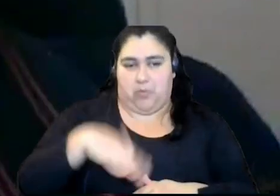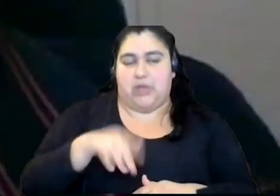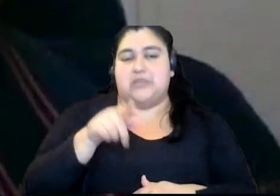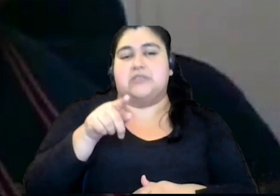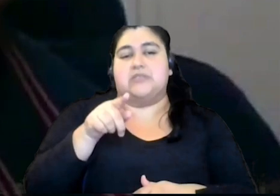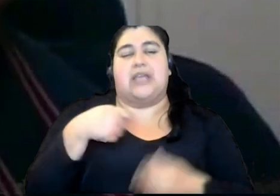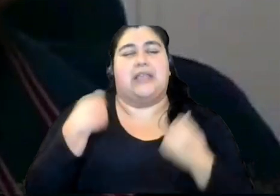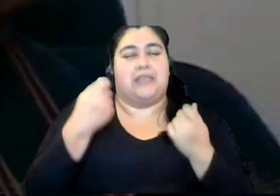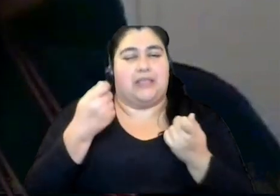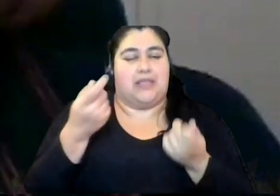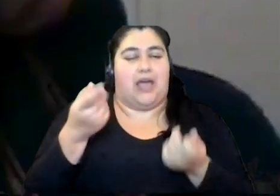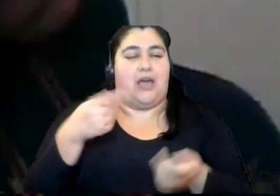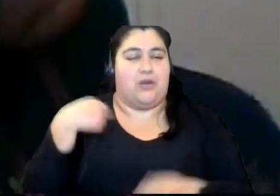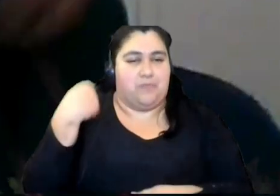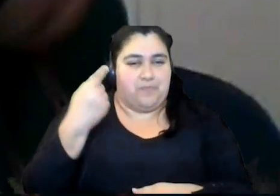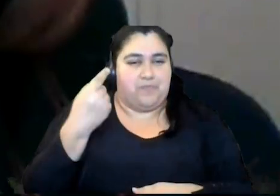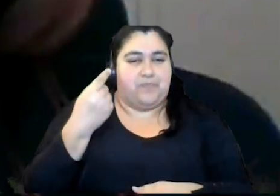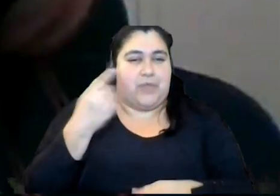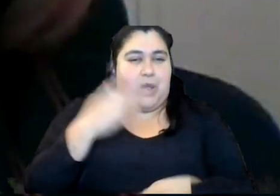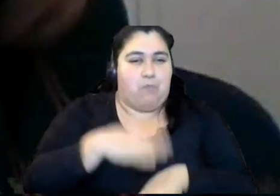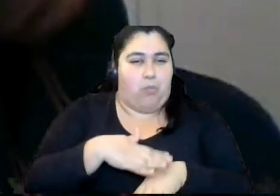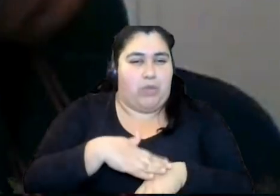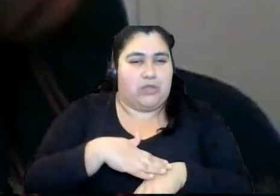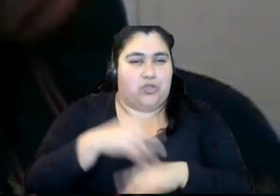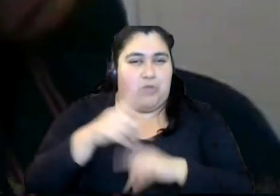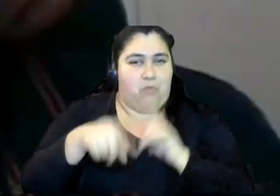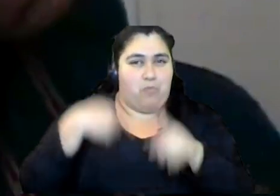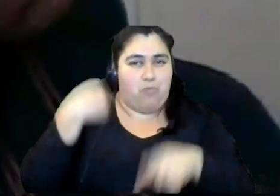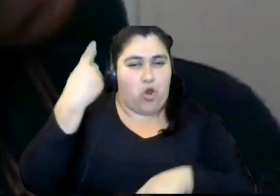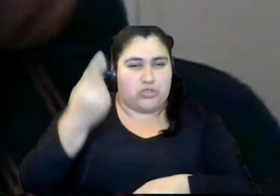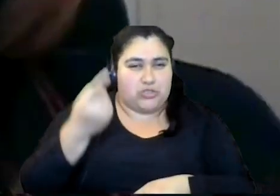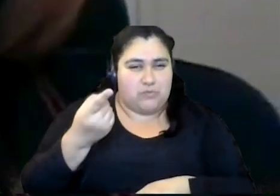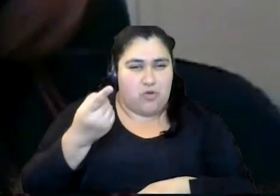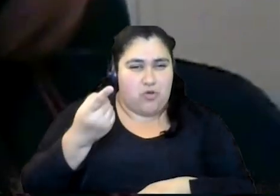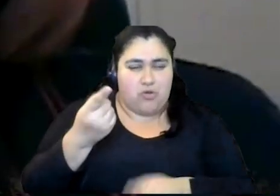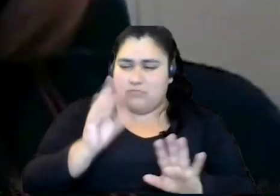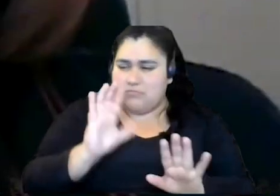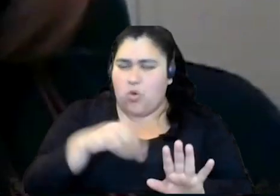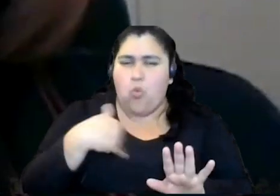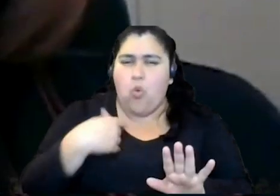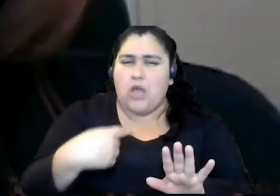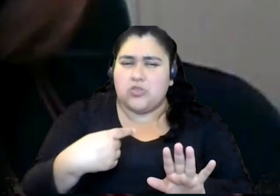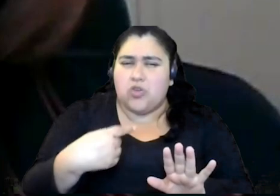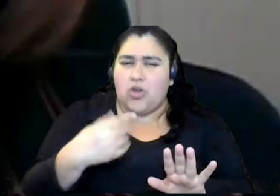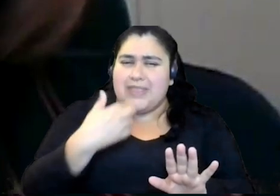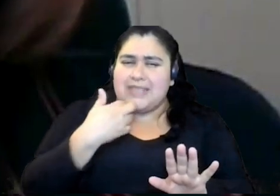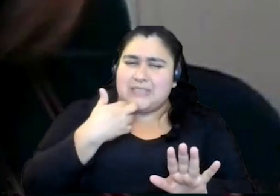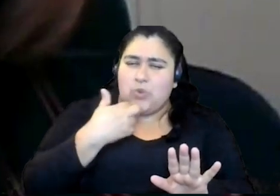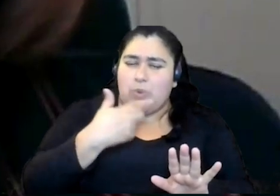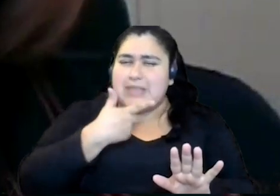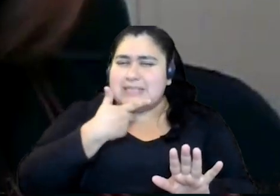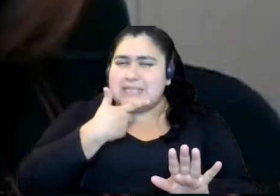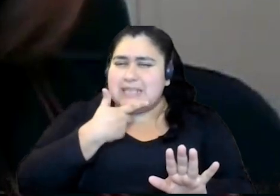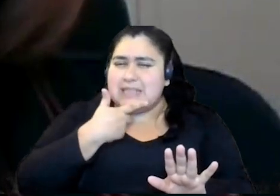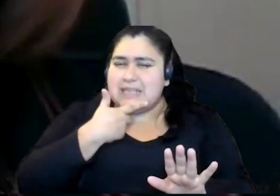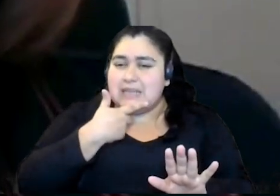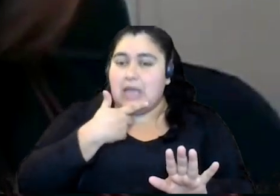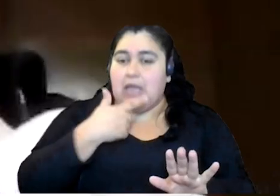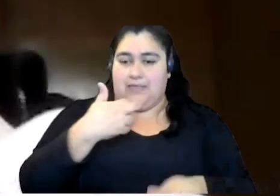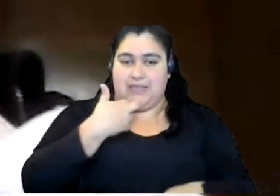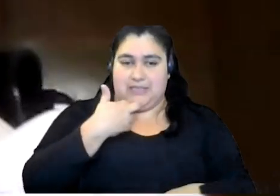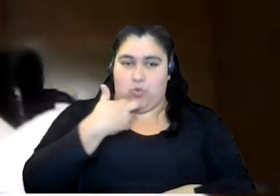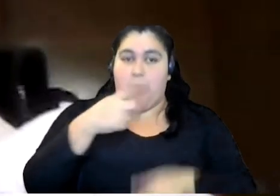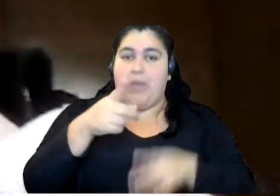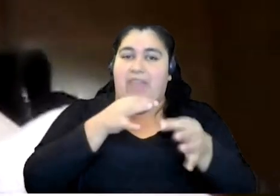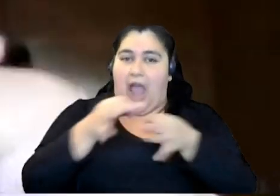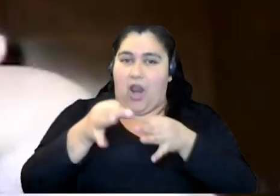trasladar, voy a tratar nuevamente en la jornada del próximo, ¿cuánto es? ¿19 o 17, 19. chicas?